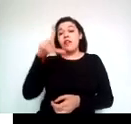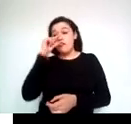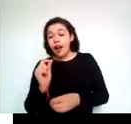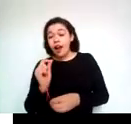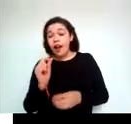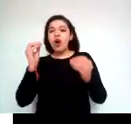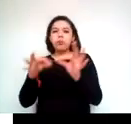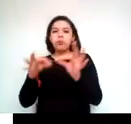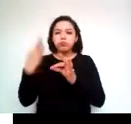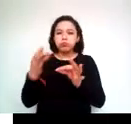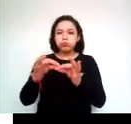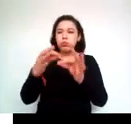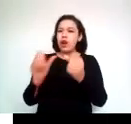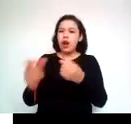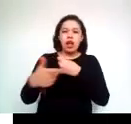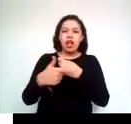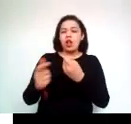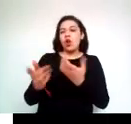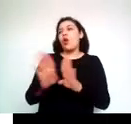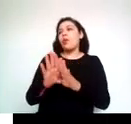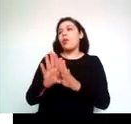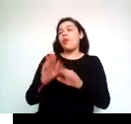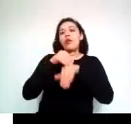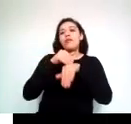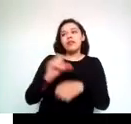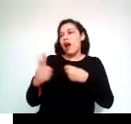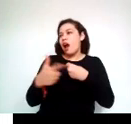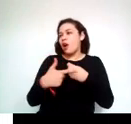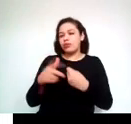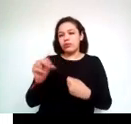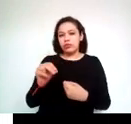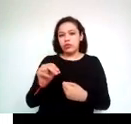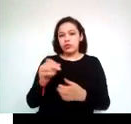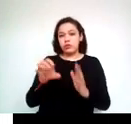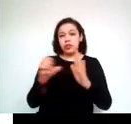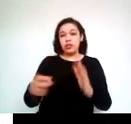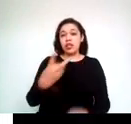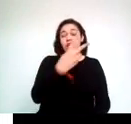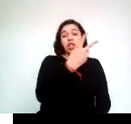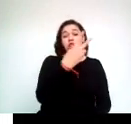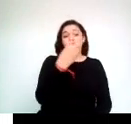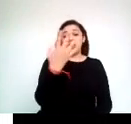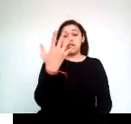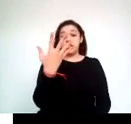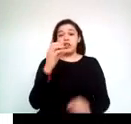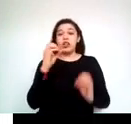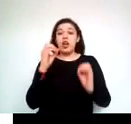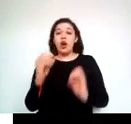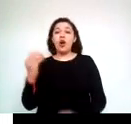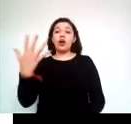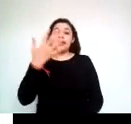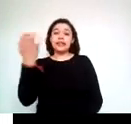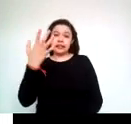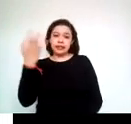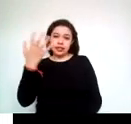asistencia privada tenga algún incumplimiento. Por ejemplo, son multas de 250 hasta 500 unidades de medida de actualización, que son